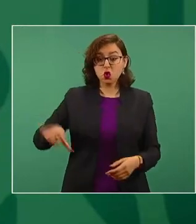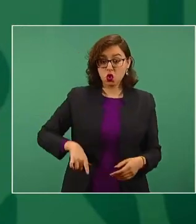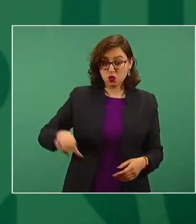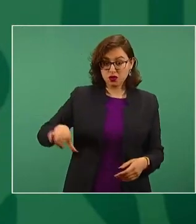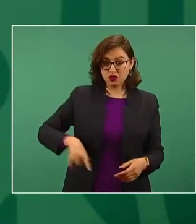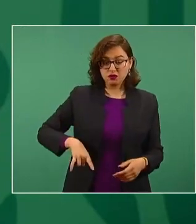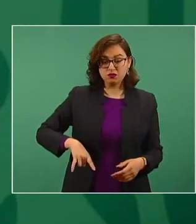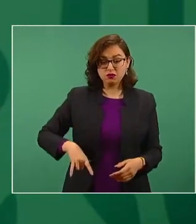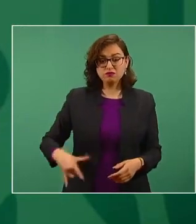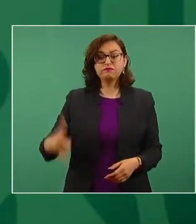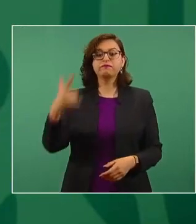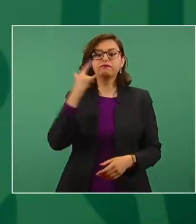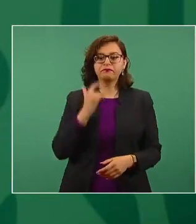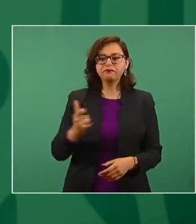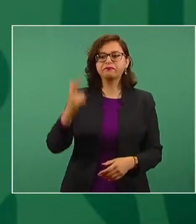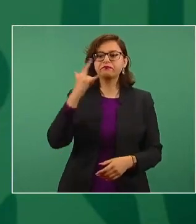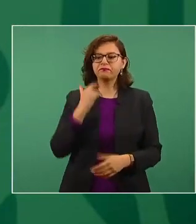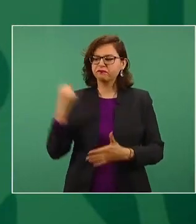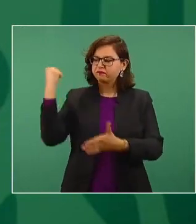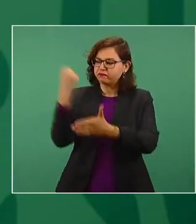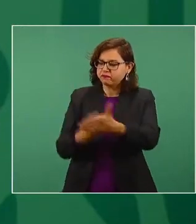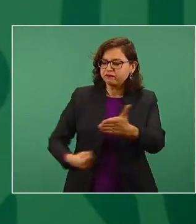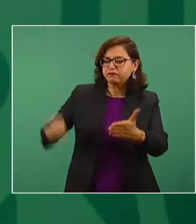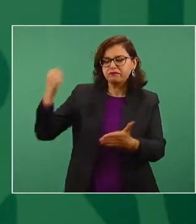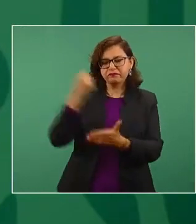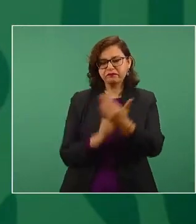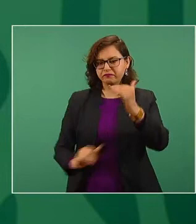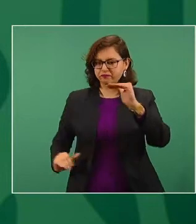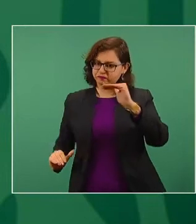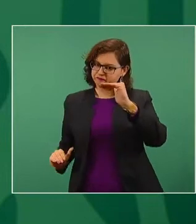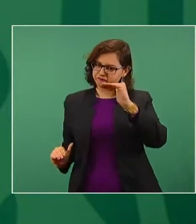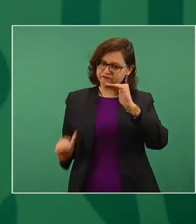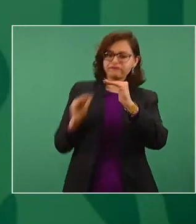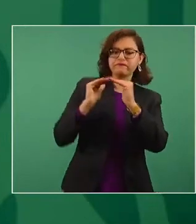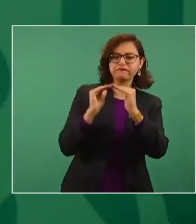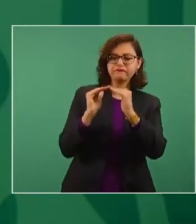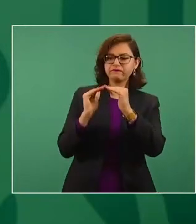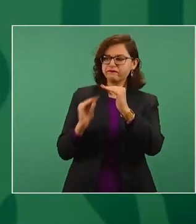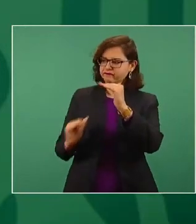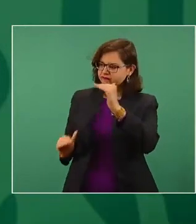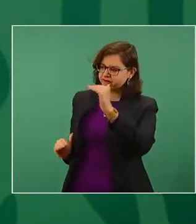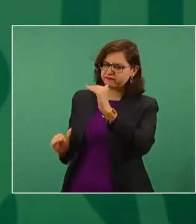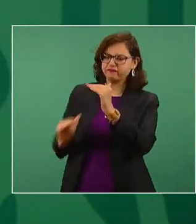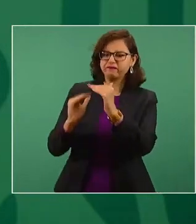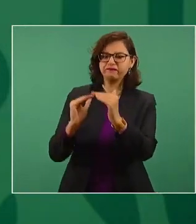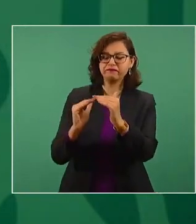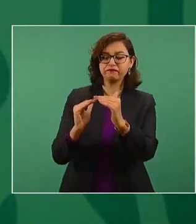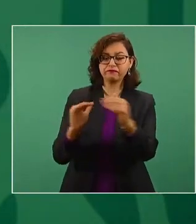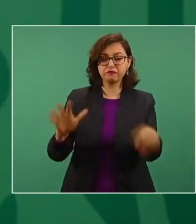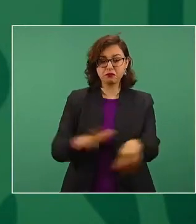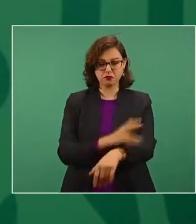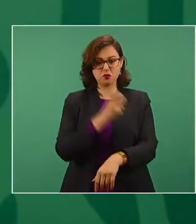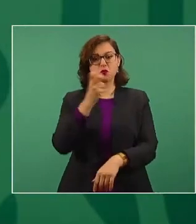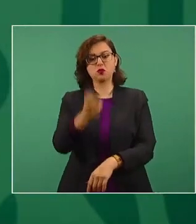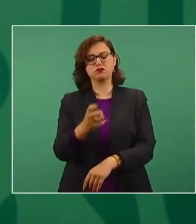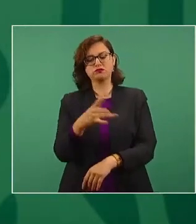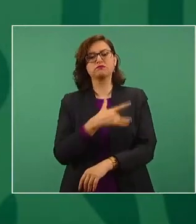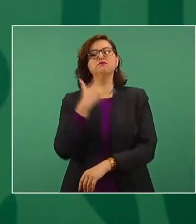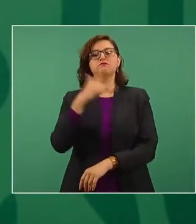mueve hacia la igualdad. Por eso, me da mucho gusto y mucho orgullo,